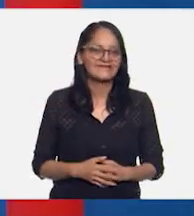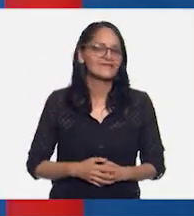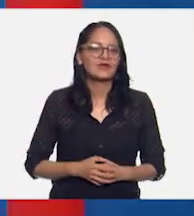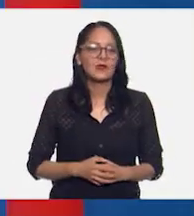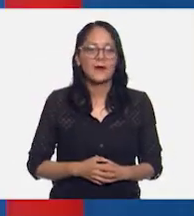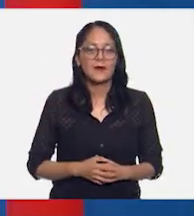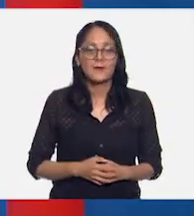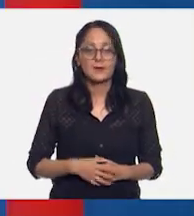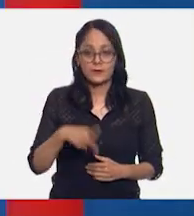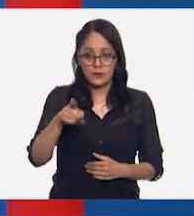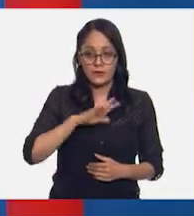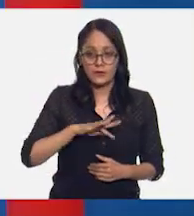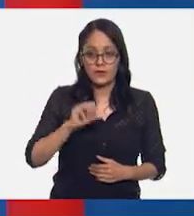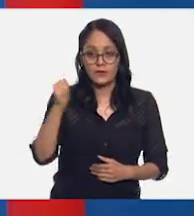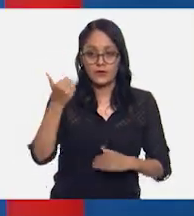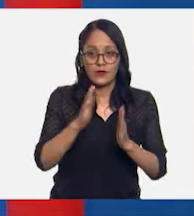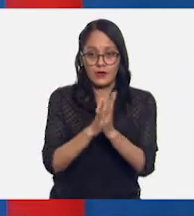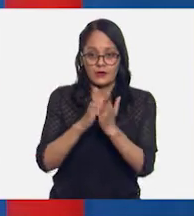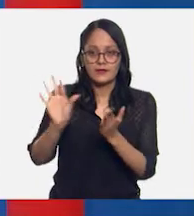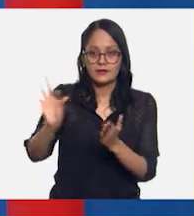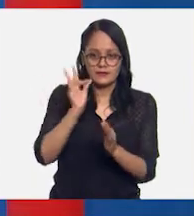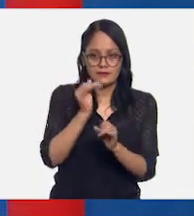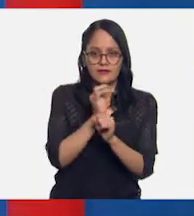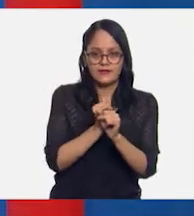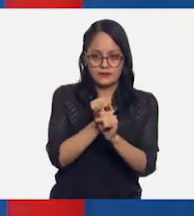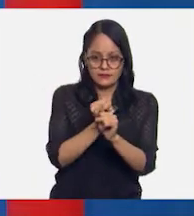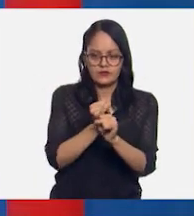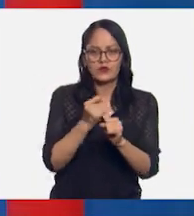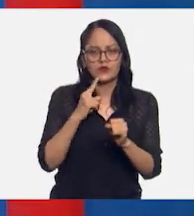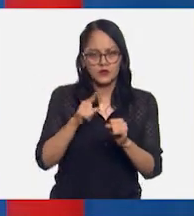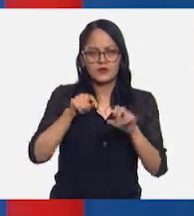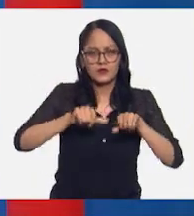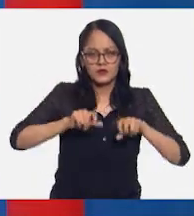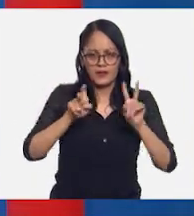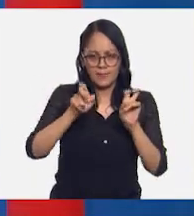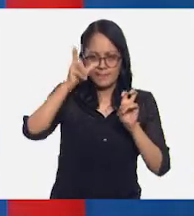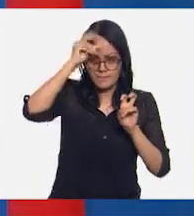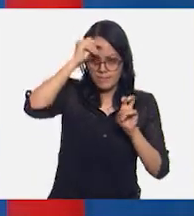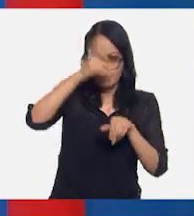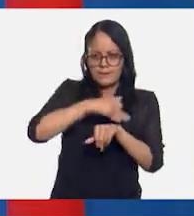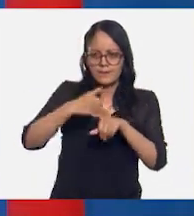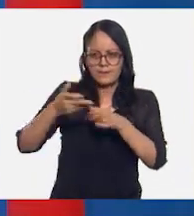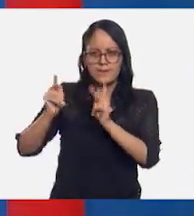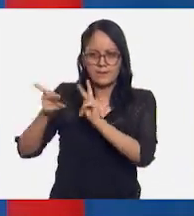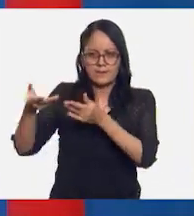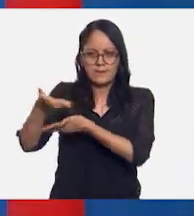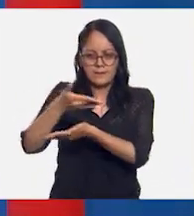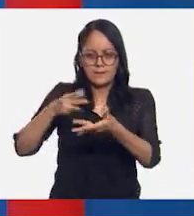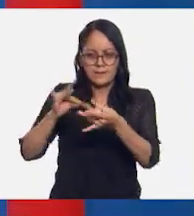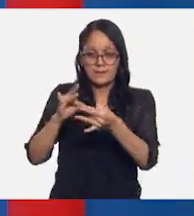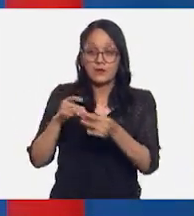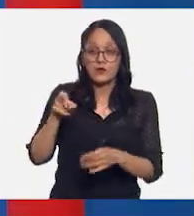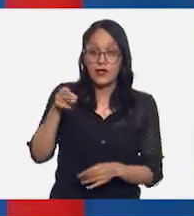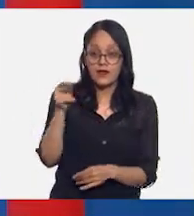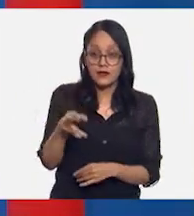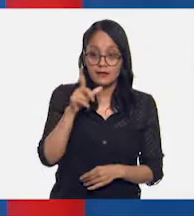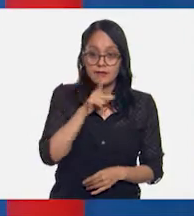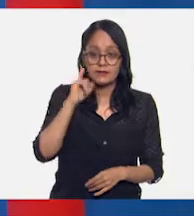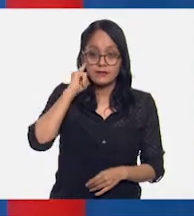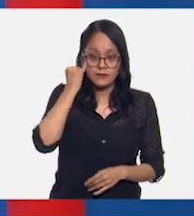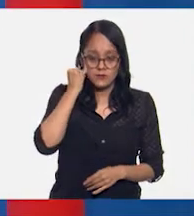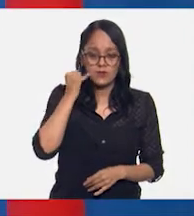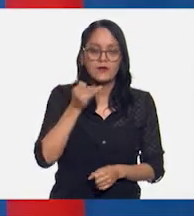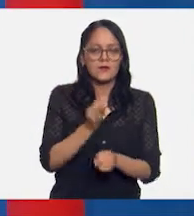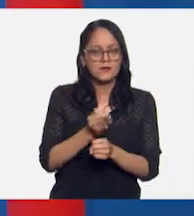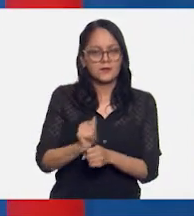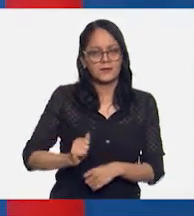Si te es posible, consulta otros libros y comenta el tema de hoy con tu familia. Si tienes la fortuna de hablar una lengua indígena, aprovecha